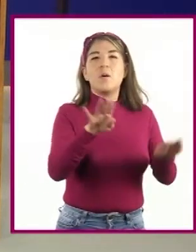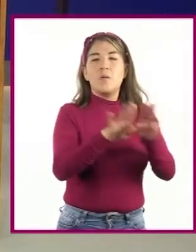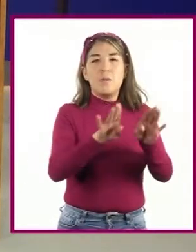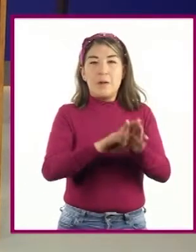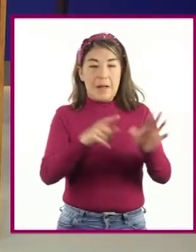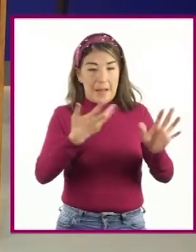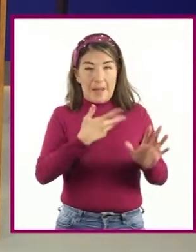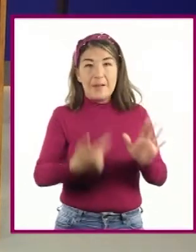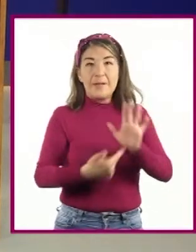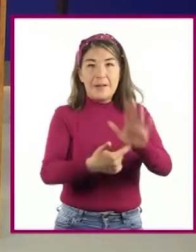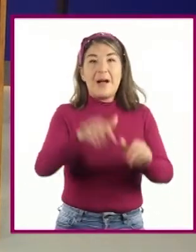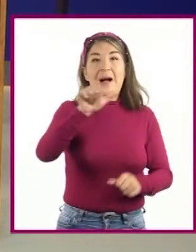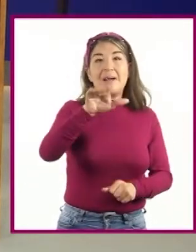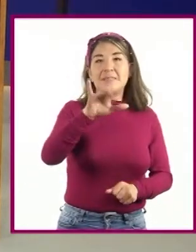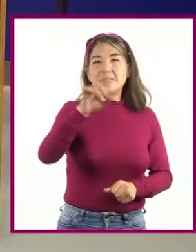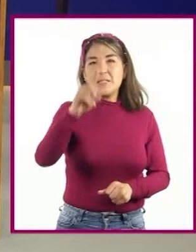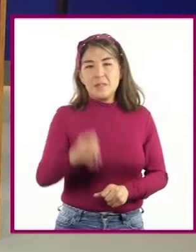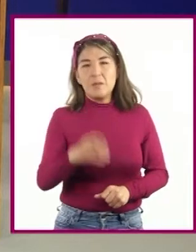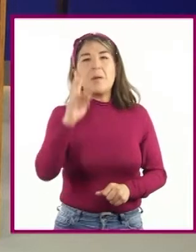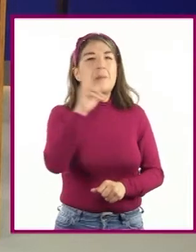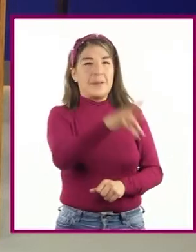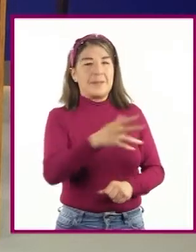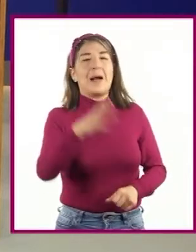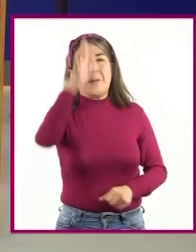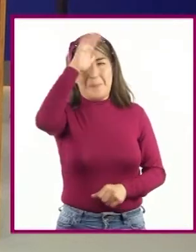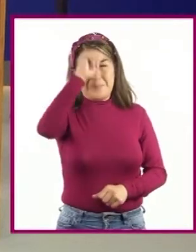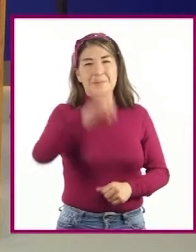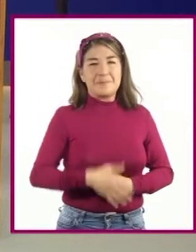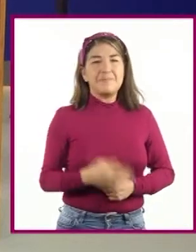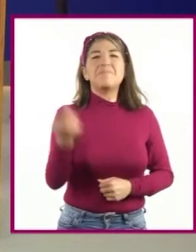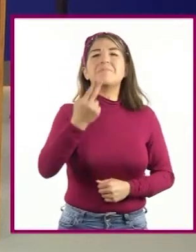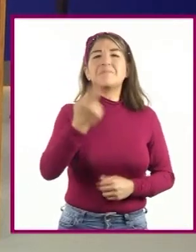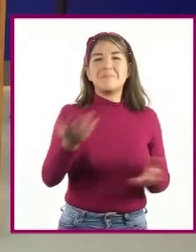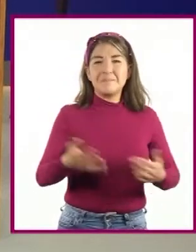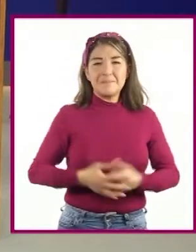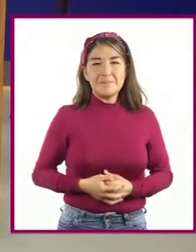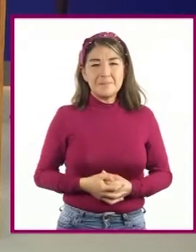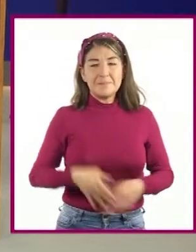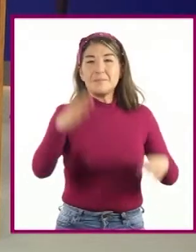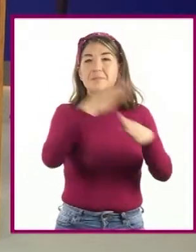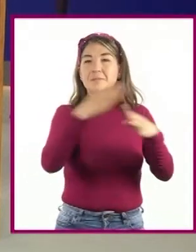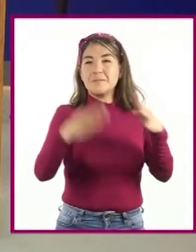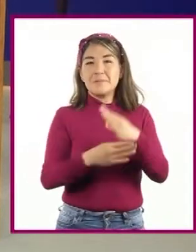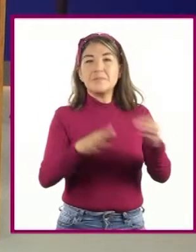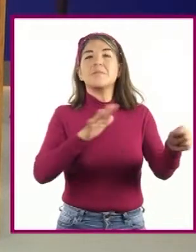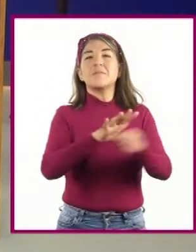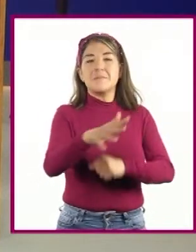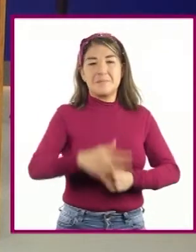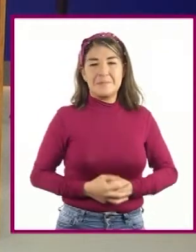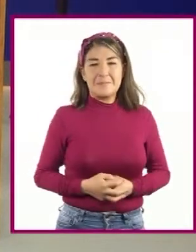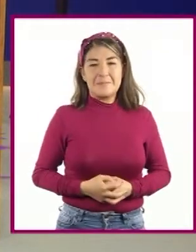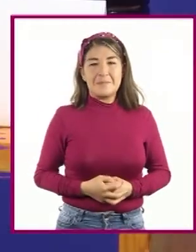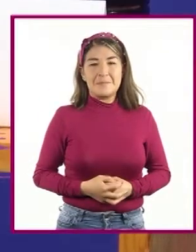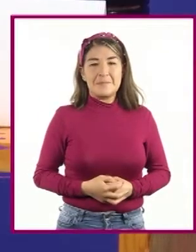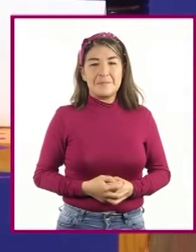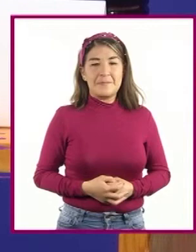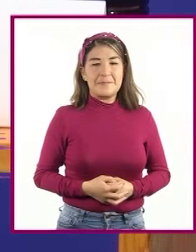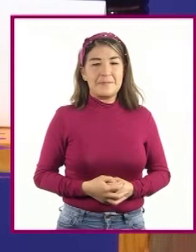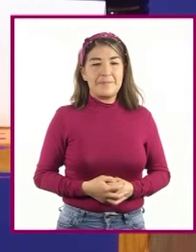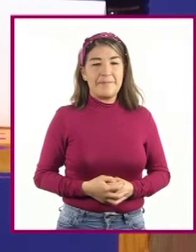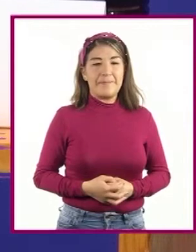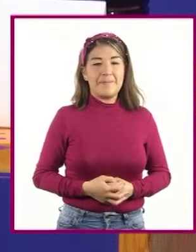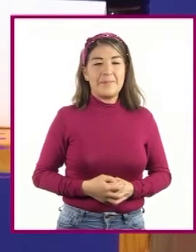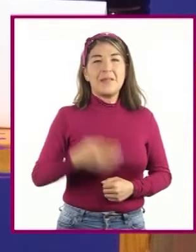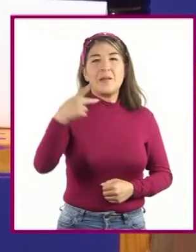presencia de un ácido o de una base. De acuerdo. ¿Qué necesitamos? Los materiales necesarios son extracto de col